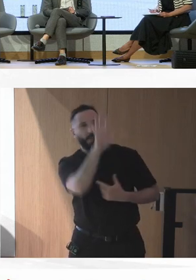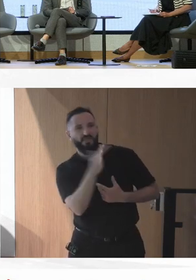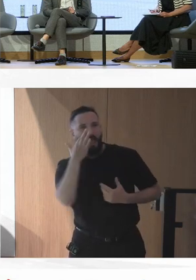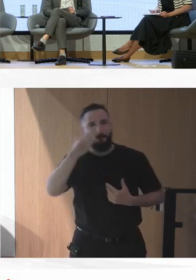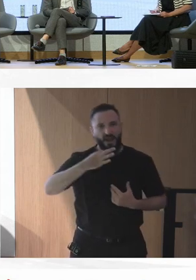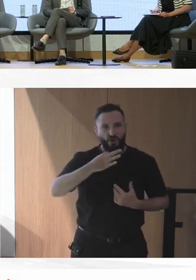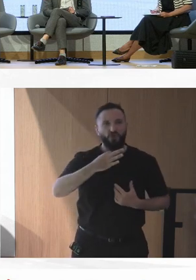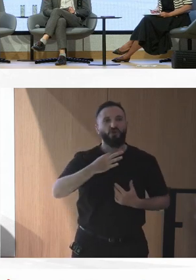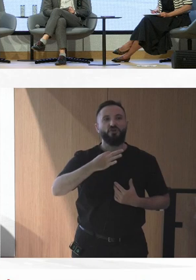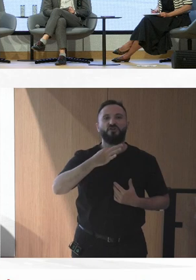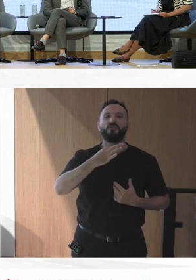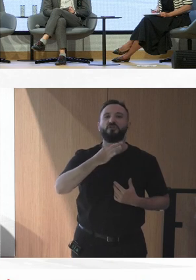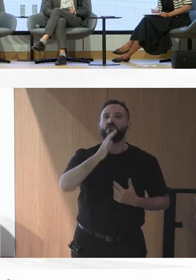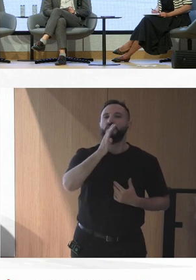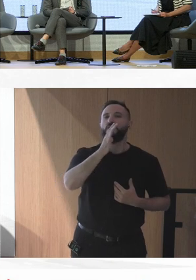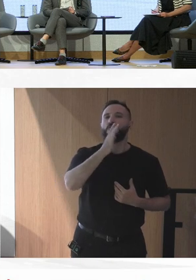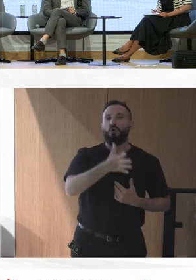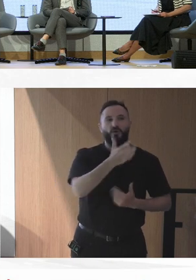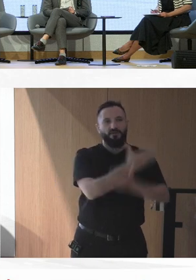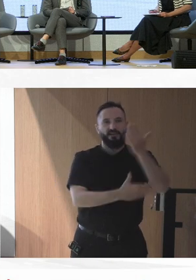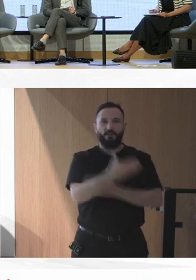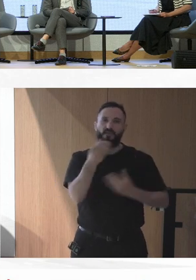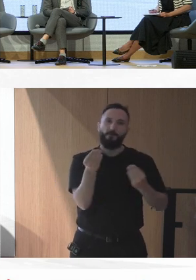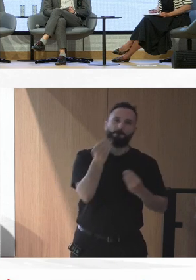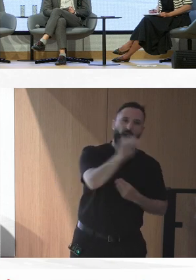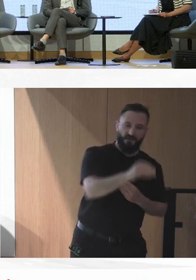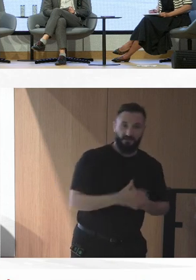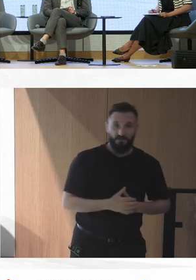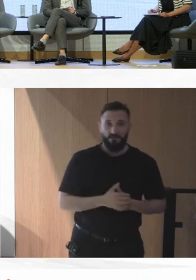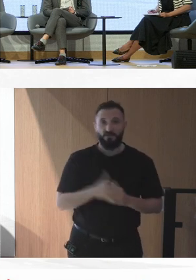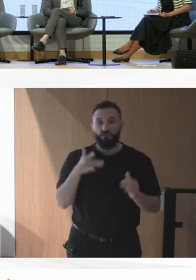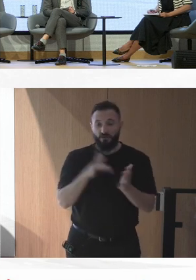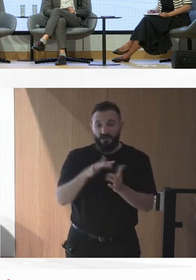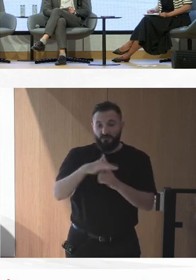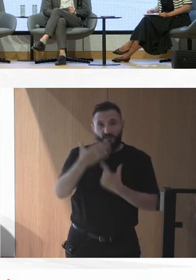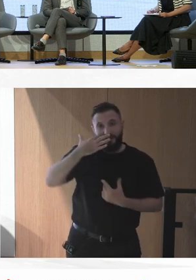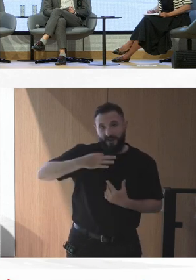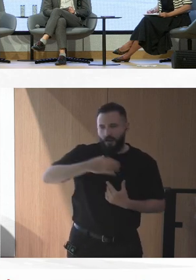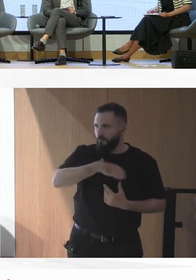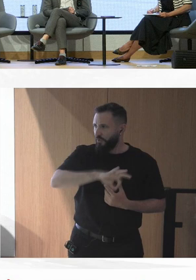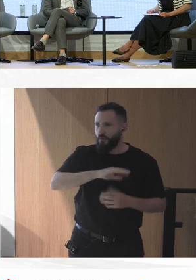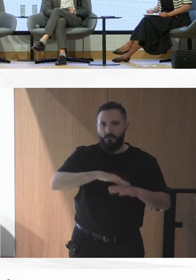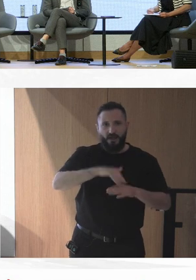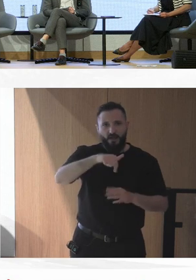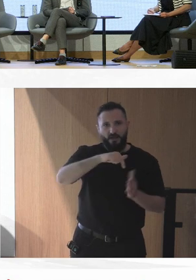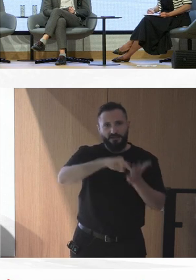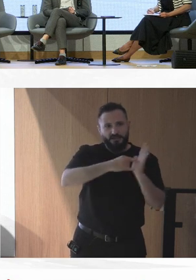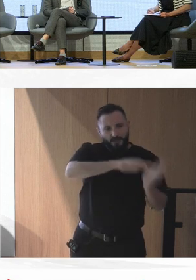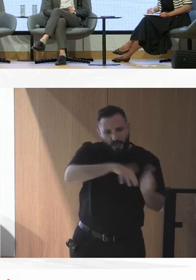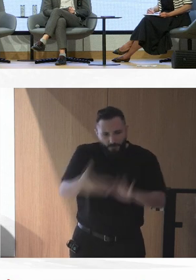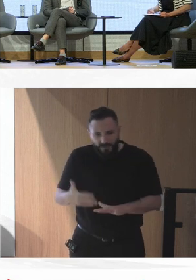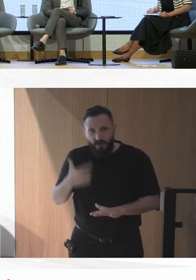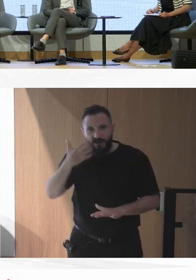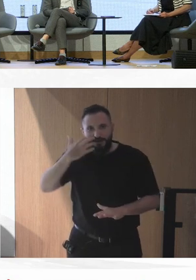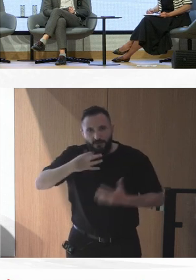tienen el estigma de peligrosas por la, ¿no? Por la discapacidad. Entonces, hay posibilidades reales de hacer ya eso en el propio sistema, pero no funciona.